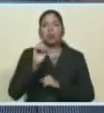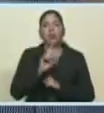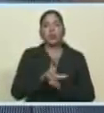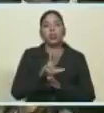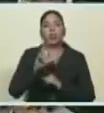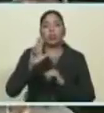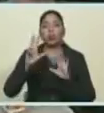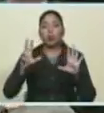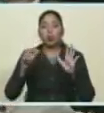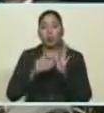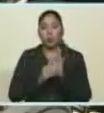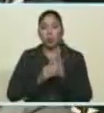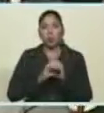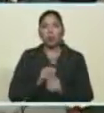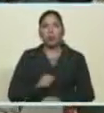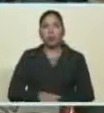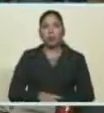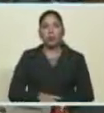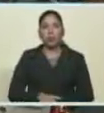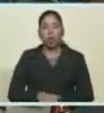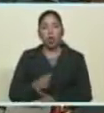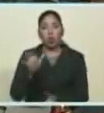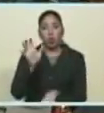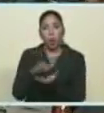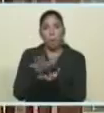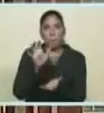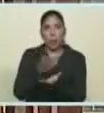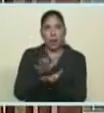38.738 millones de bolívares. Nueva Esparta,